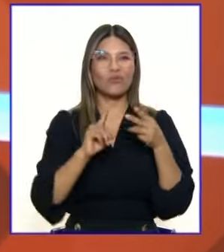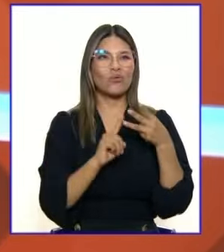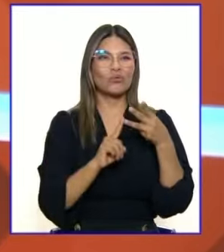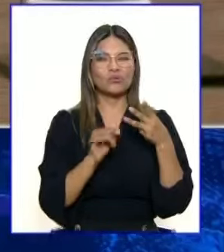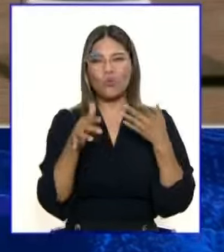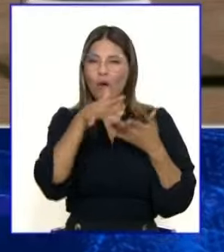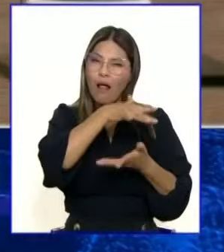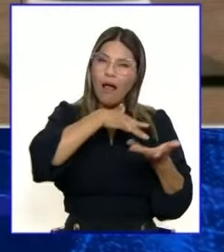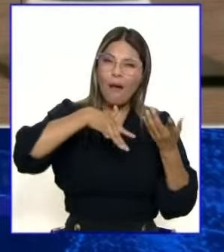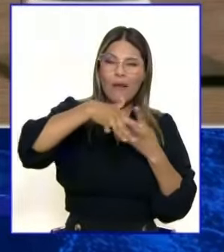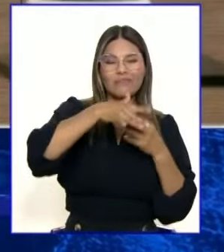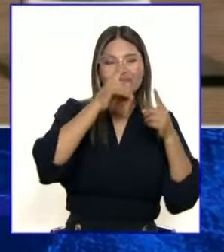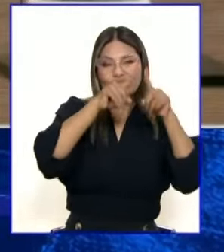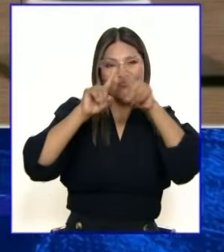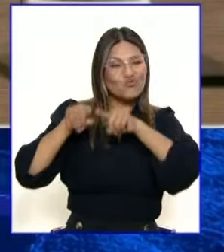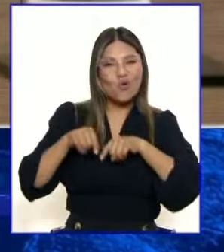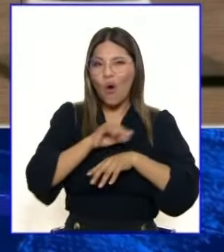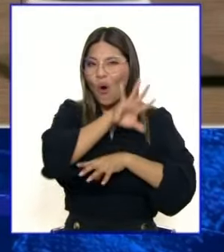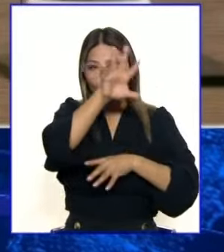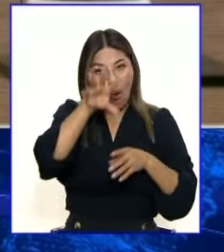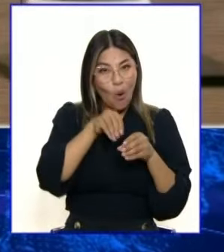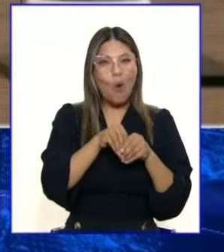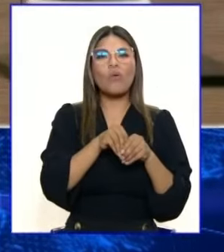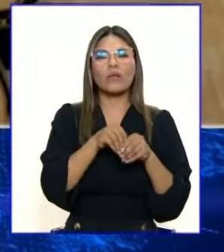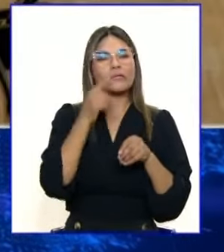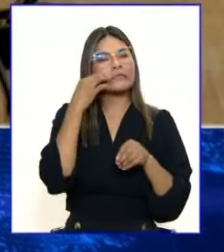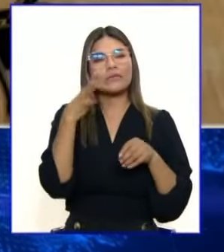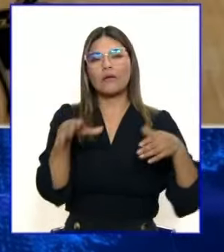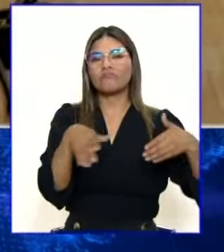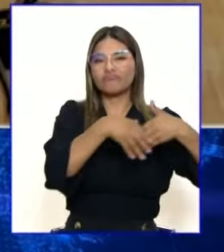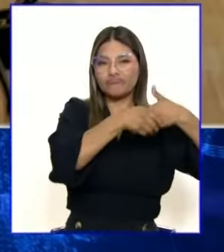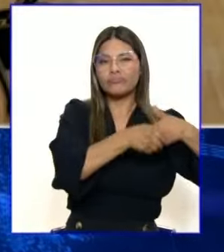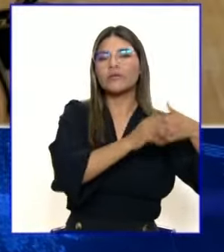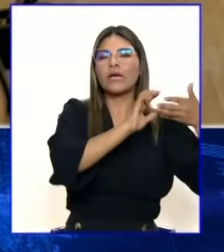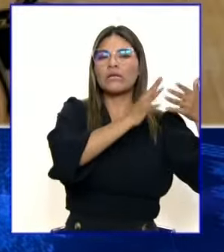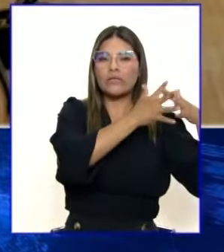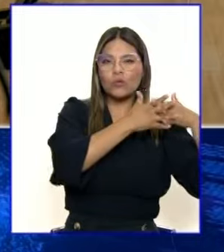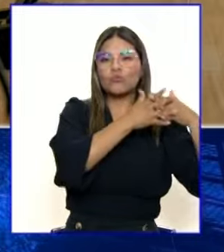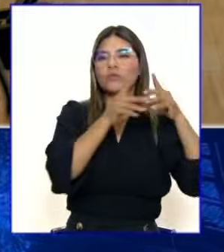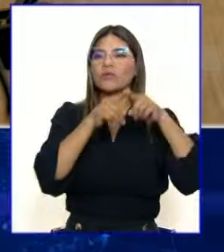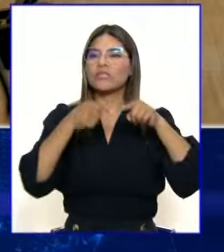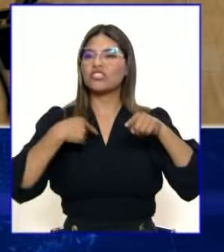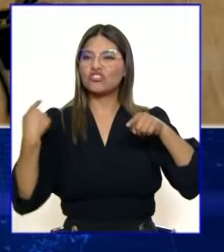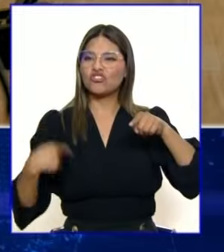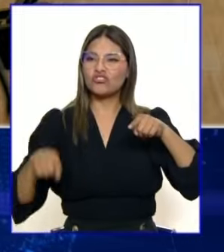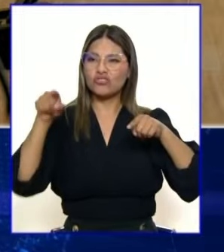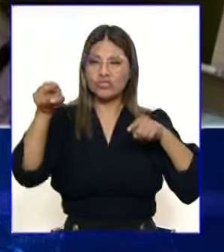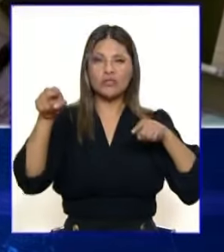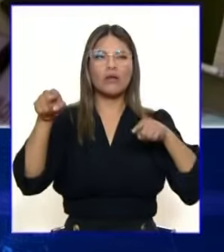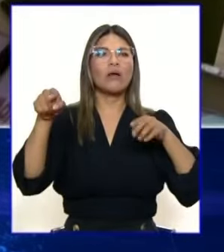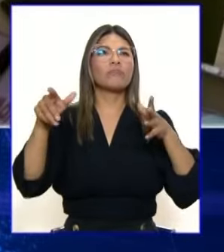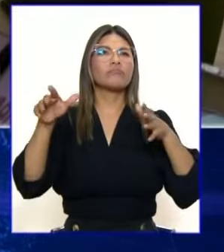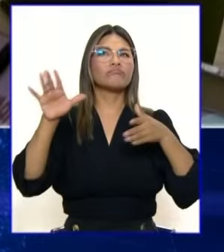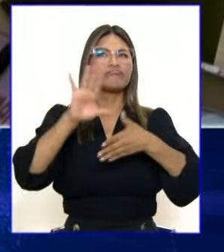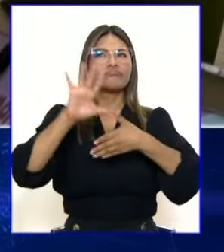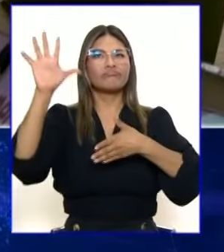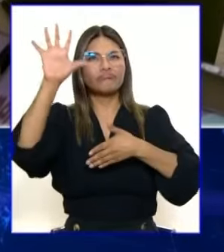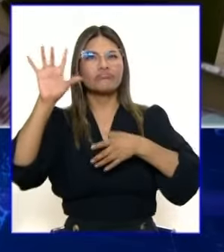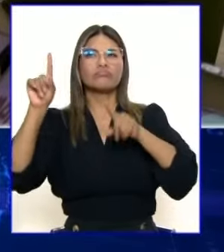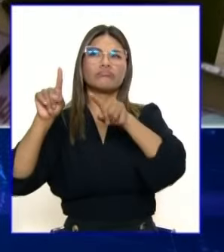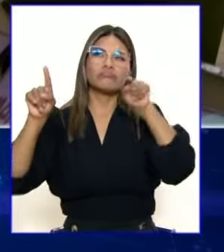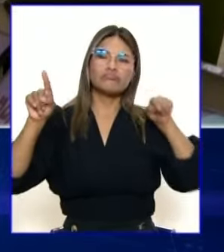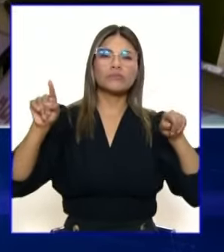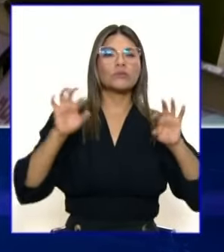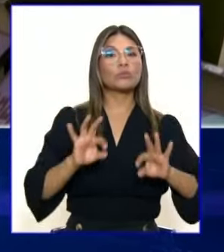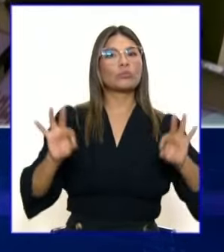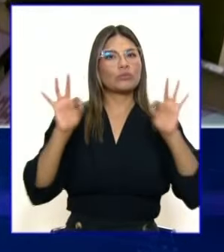por ejemplo, probablemente como Japón, o Estados Unidos, la misma China, están inyectando fuertes dosis de aspectos